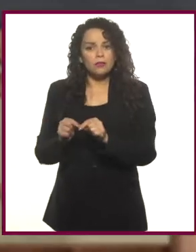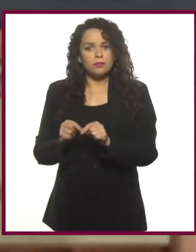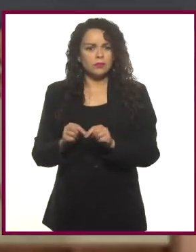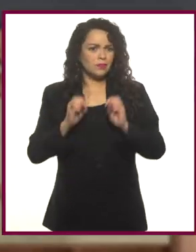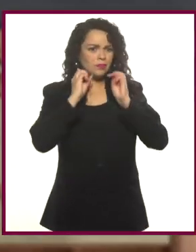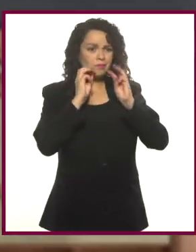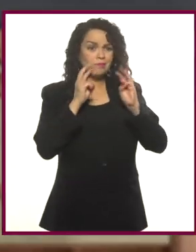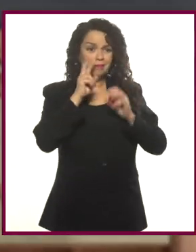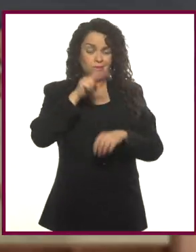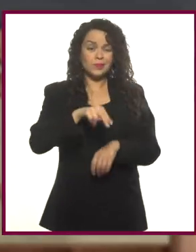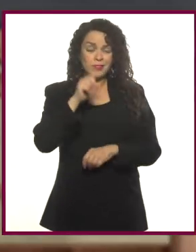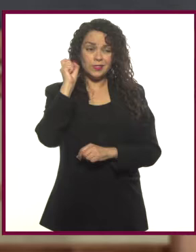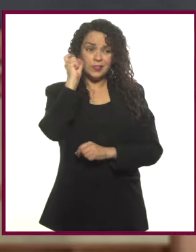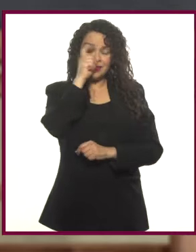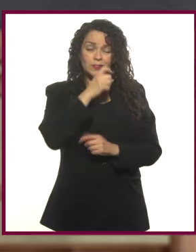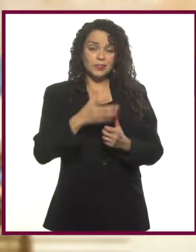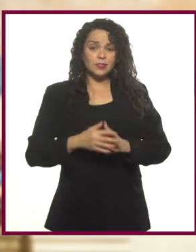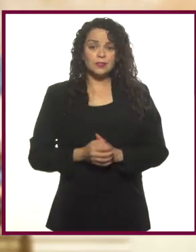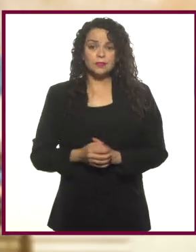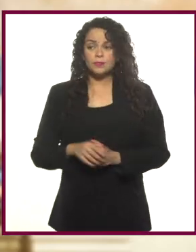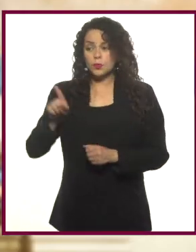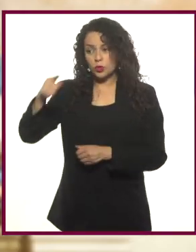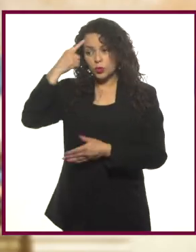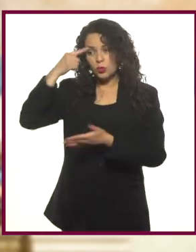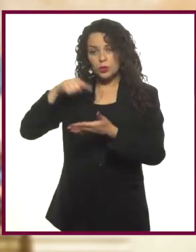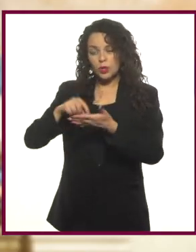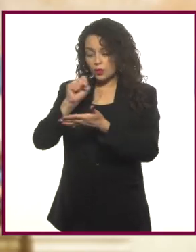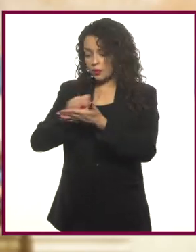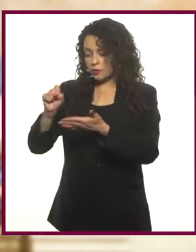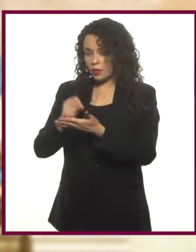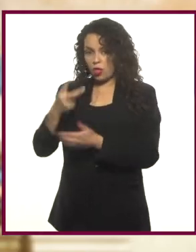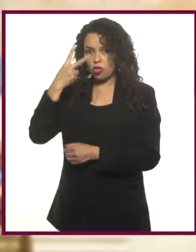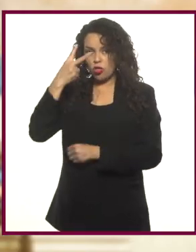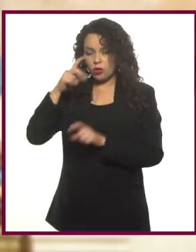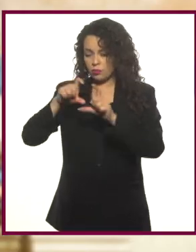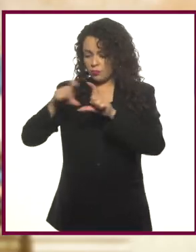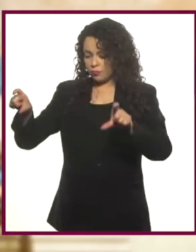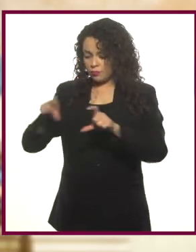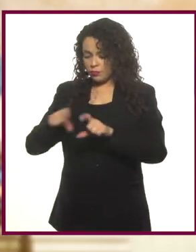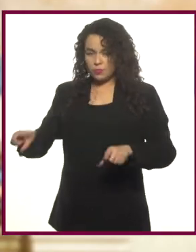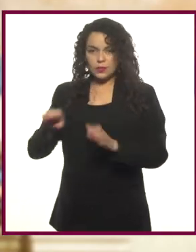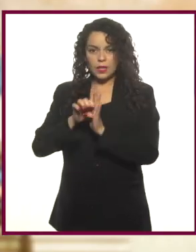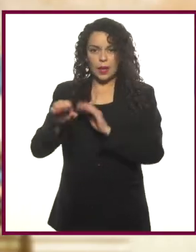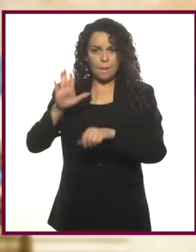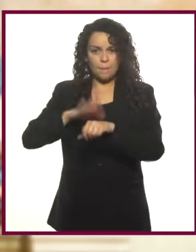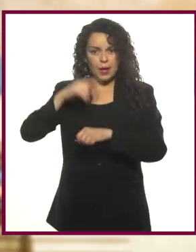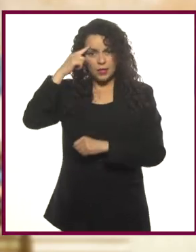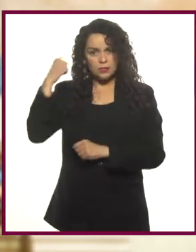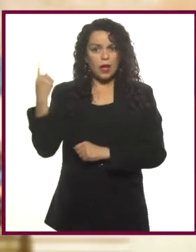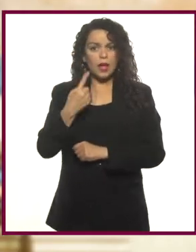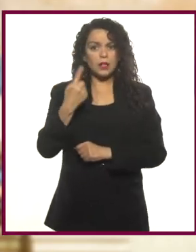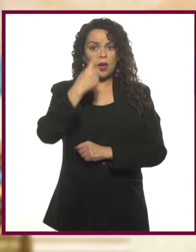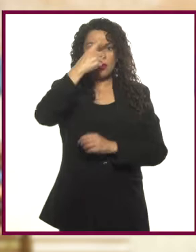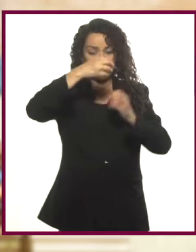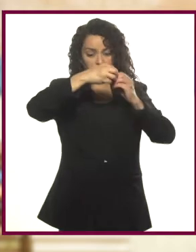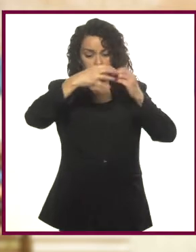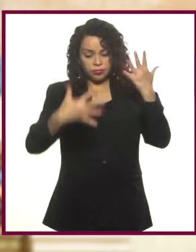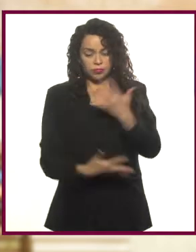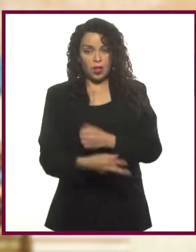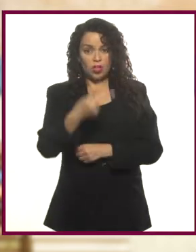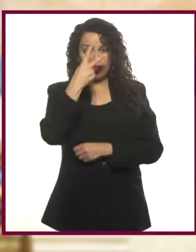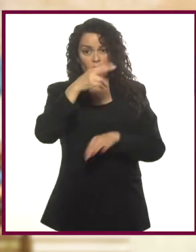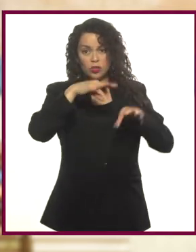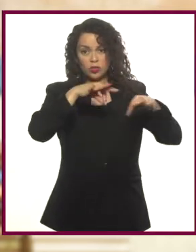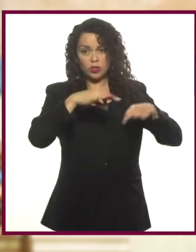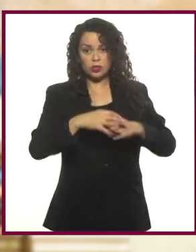Entonces esto es más complejo de lo que pensaba. ¿Tú crees que escribir un relato de 2 renglones, por ejemplo, es más fácil que escribir uno